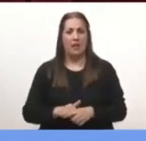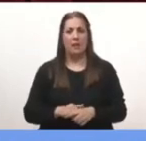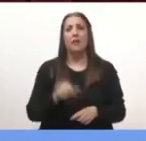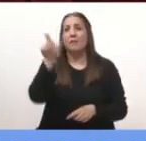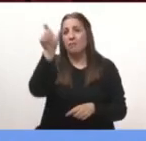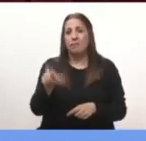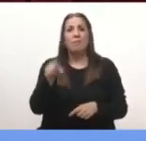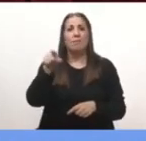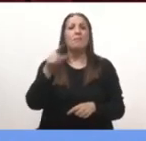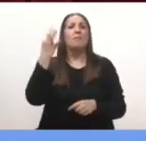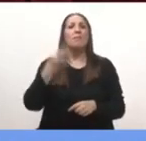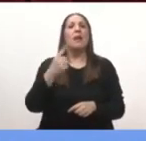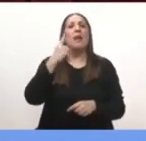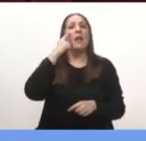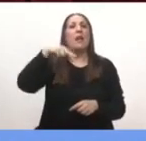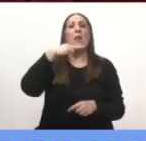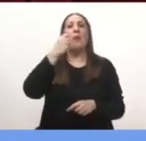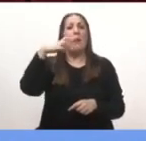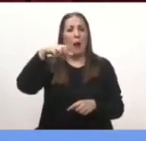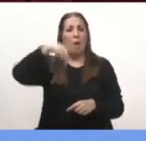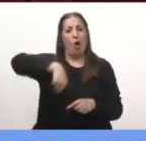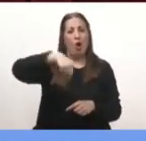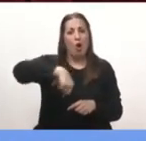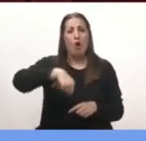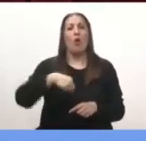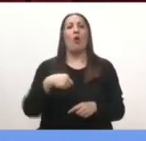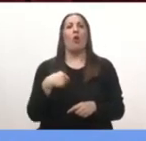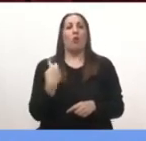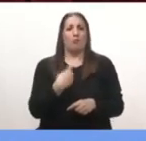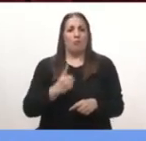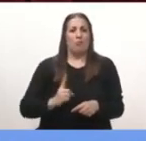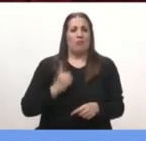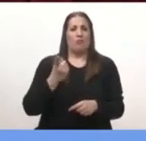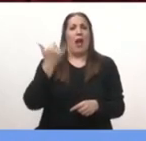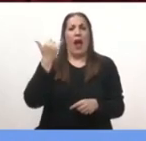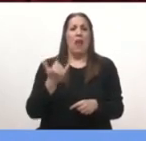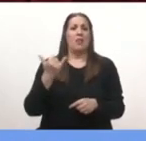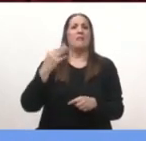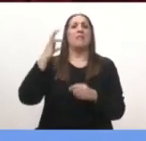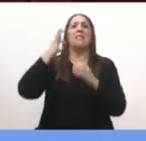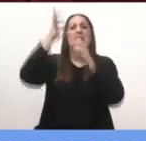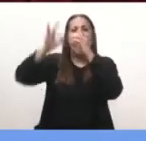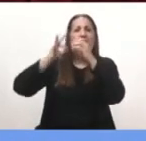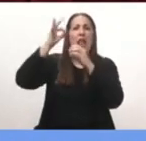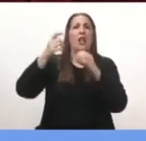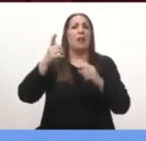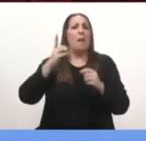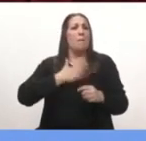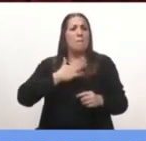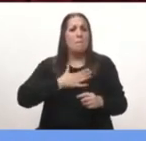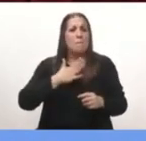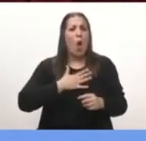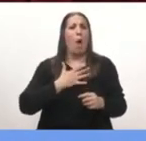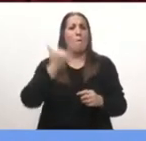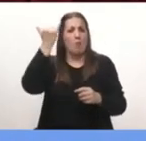artífice de lo que es zimbaboy cuando nos enorgullecemos de tener satélites propios de construir nuestros propios